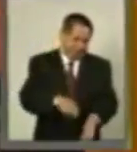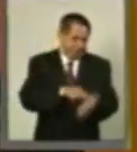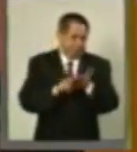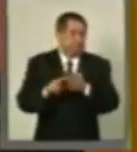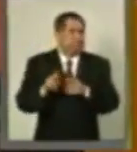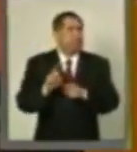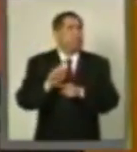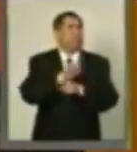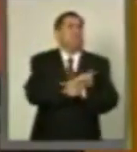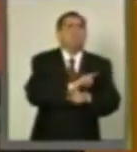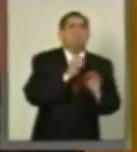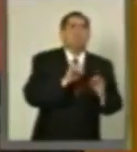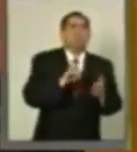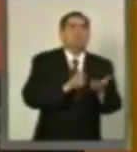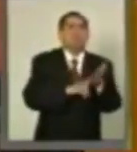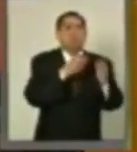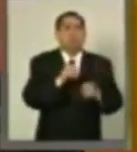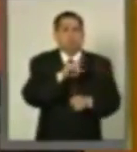desde